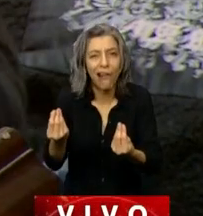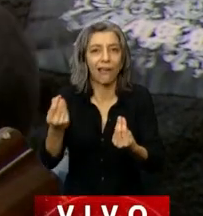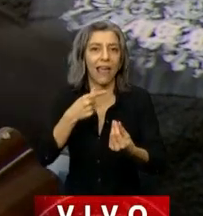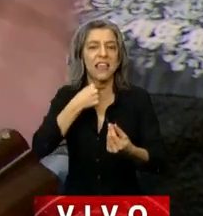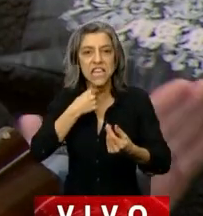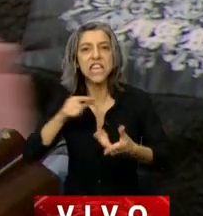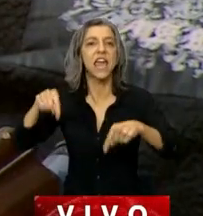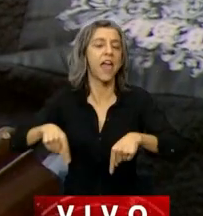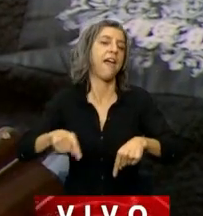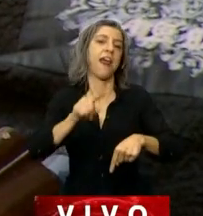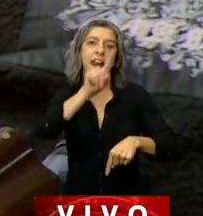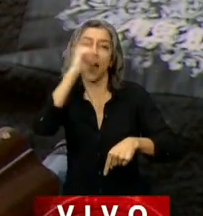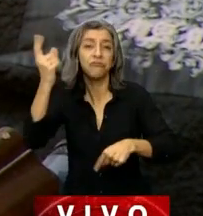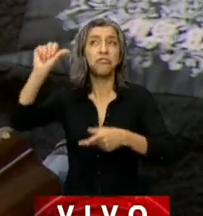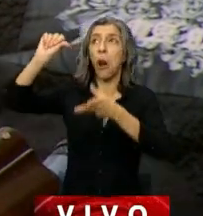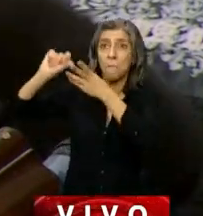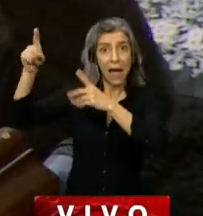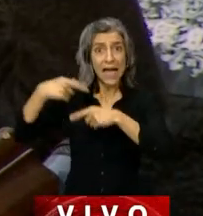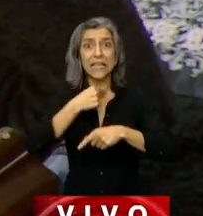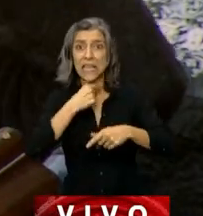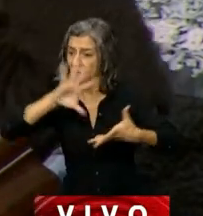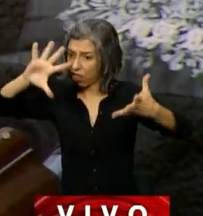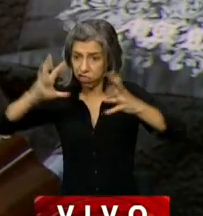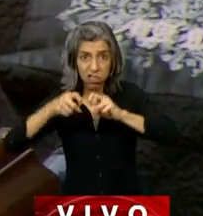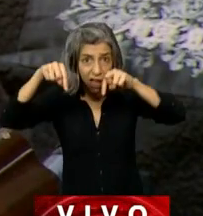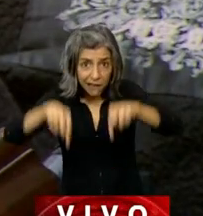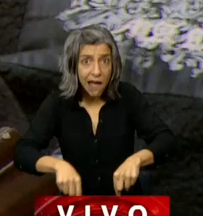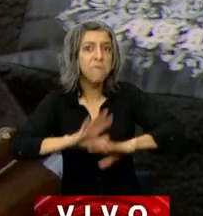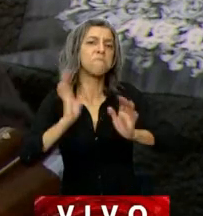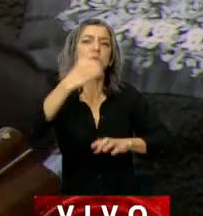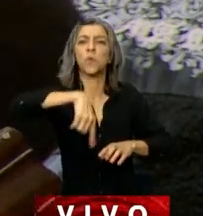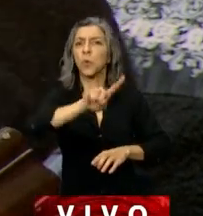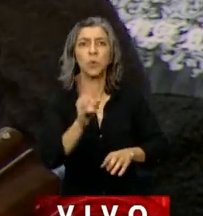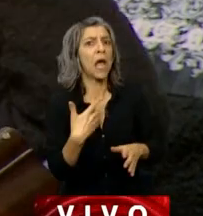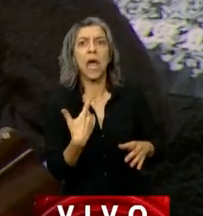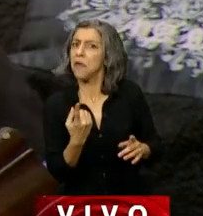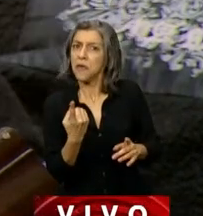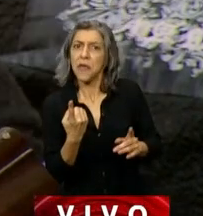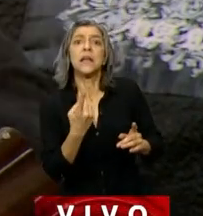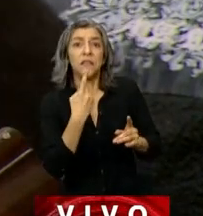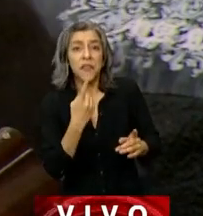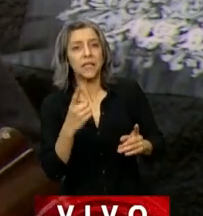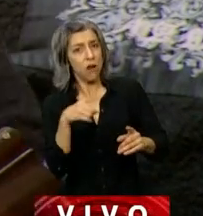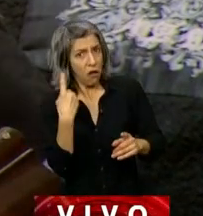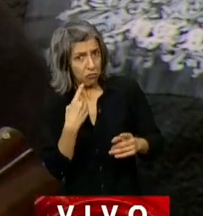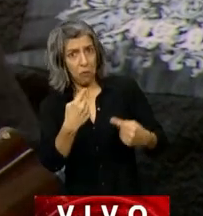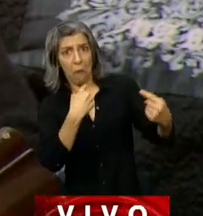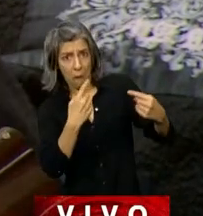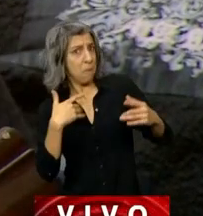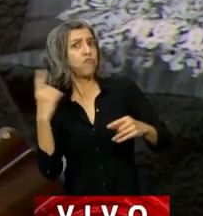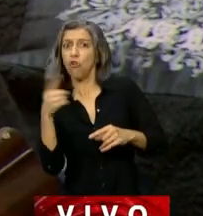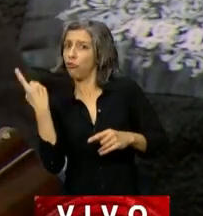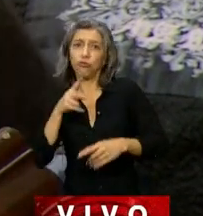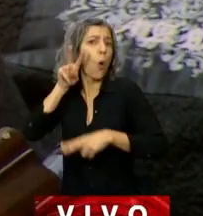internacional. No tenemos problema de nacionalidades, ya saben que somos internacionalistas, y cuando se trata de proteger un